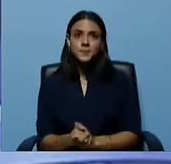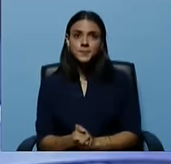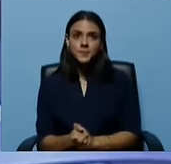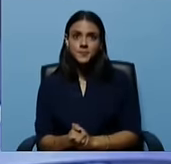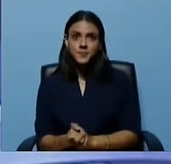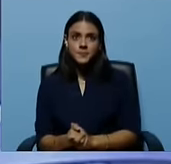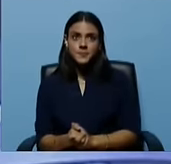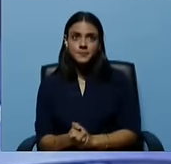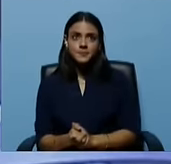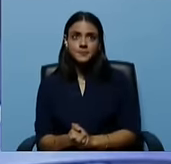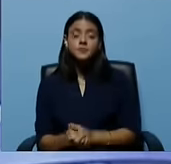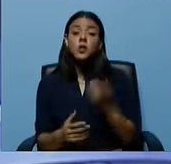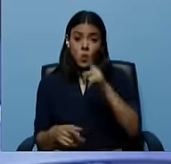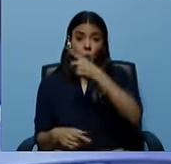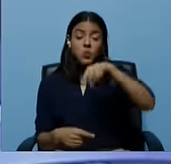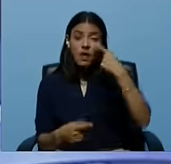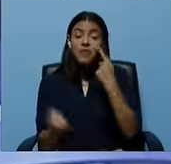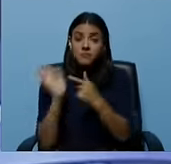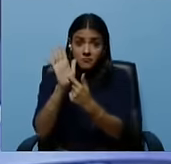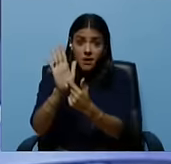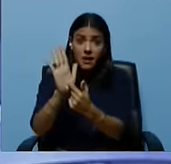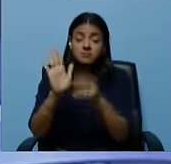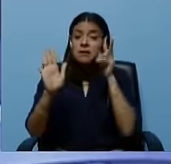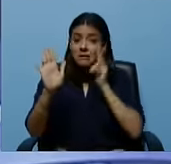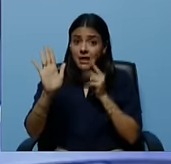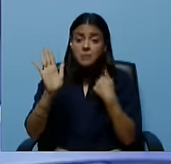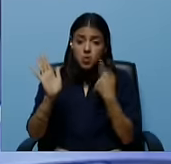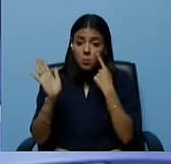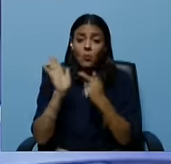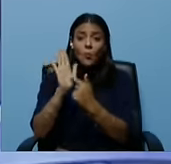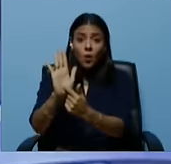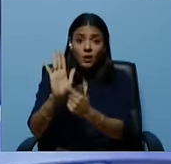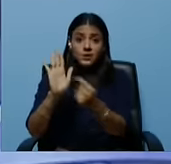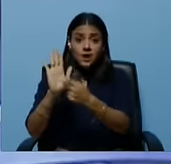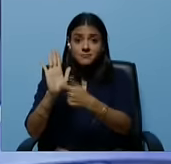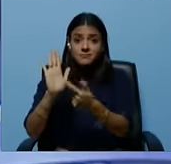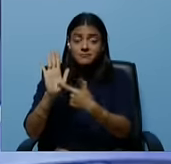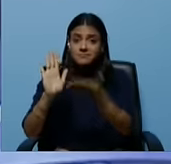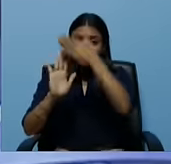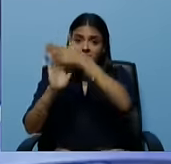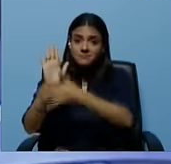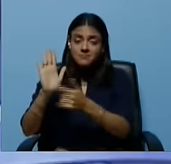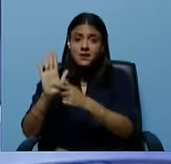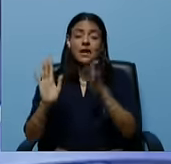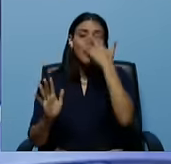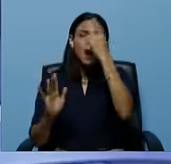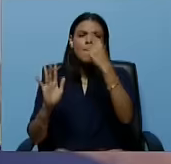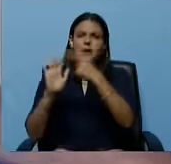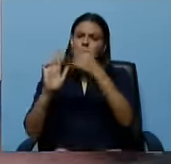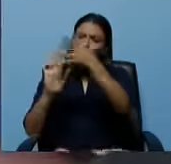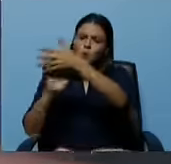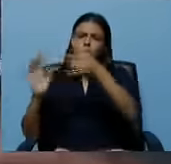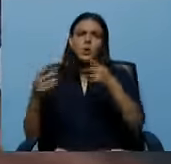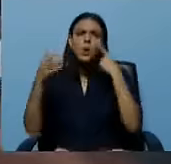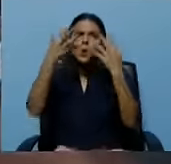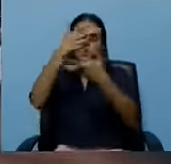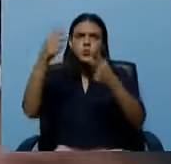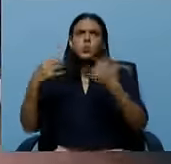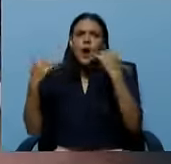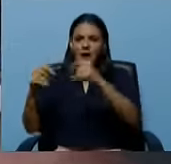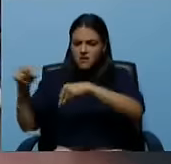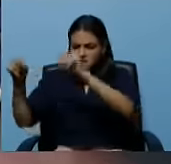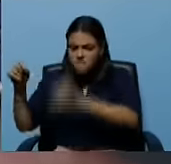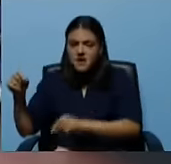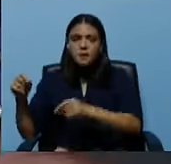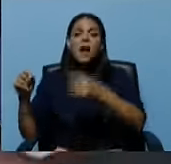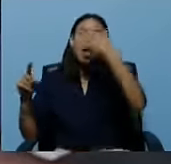carta. Pueden ver ustedes también que la primera página tiene la media firma del